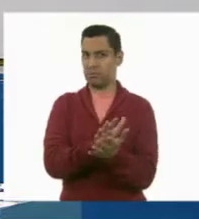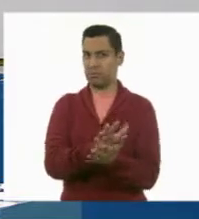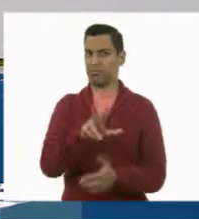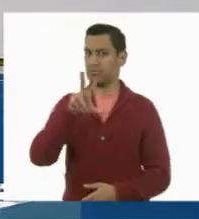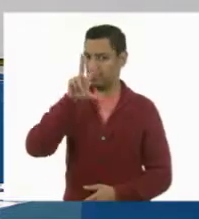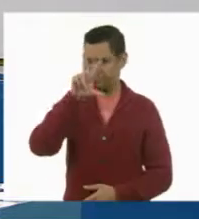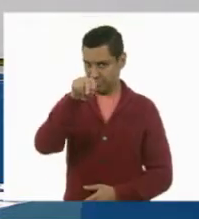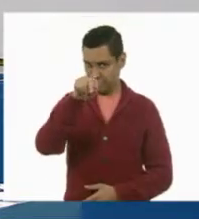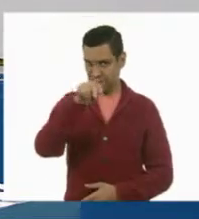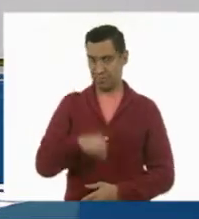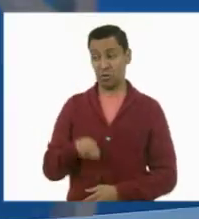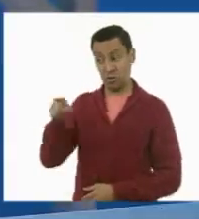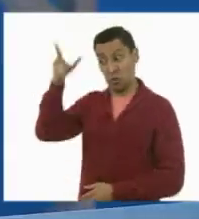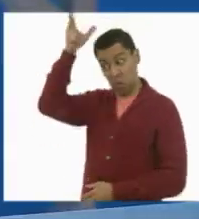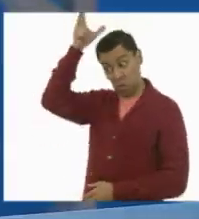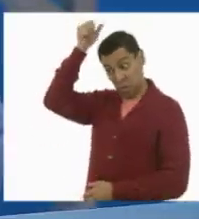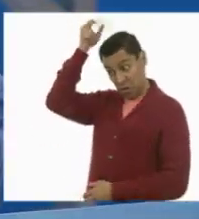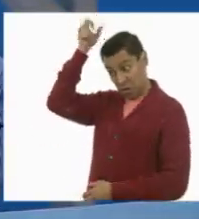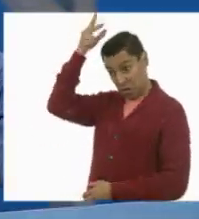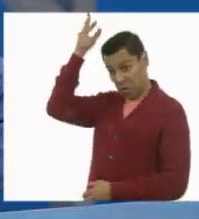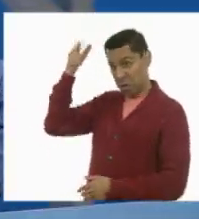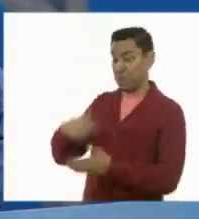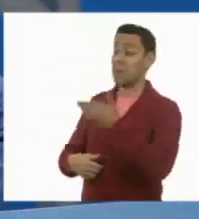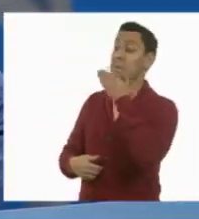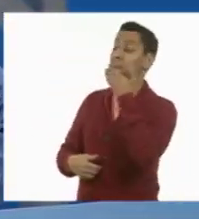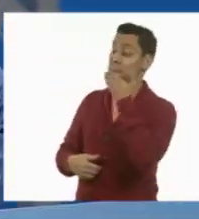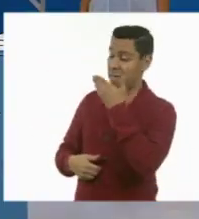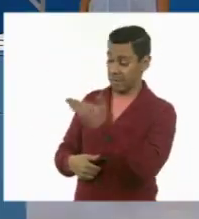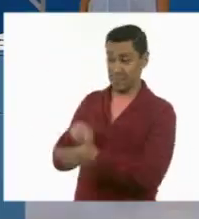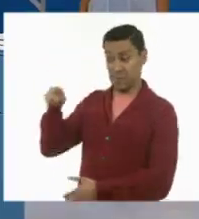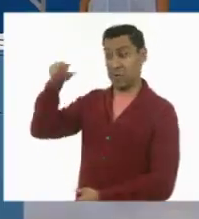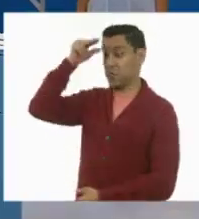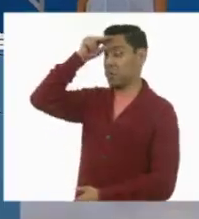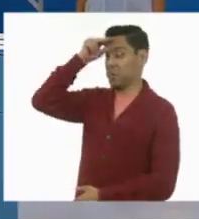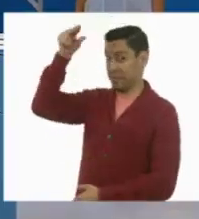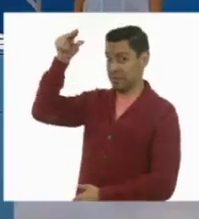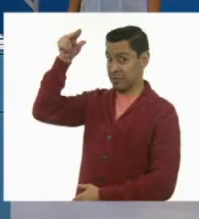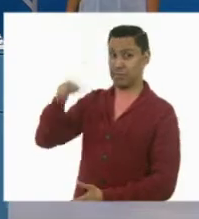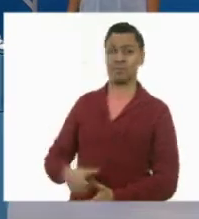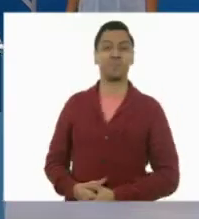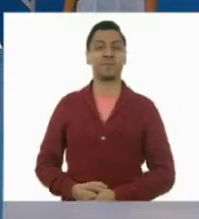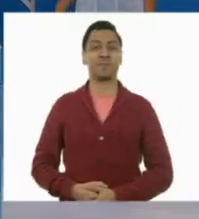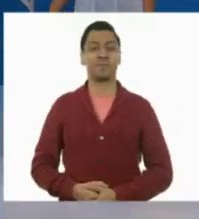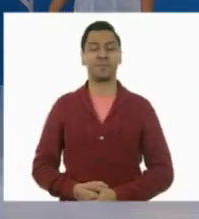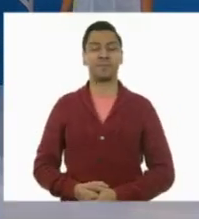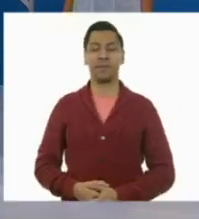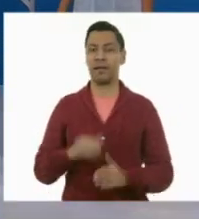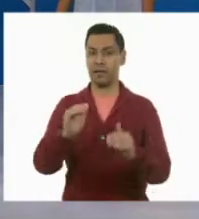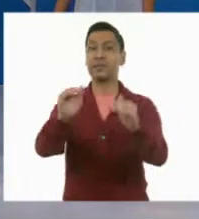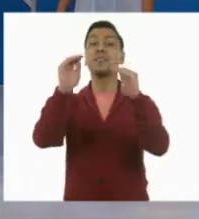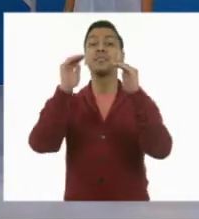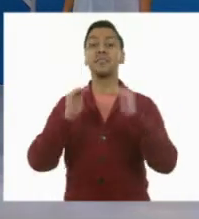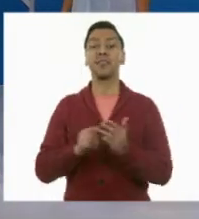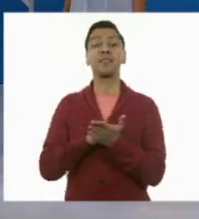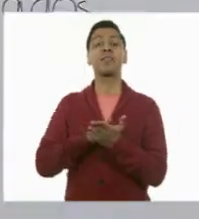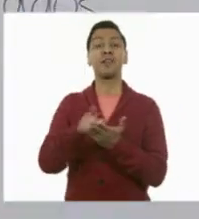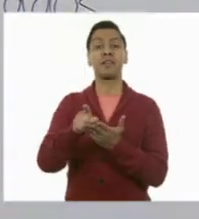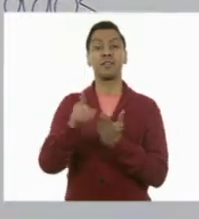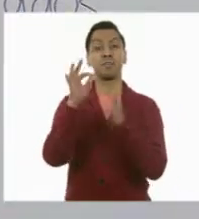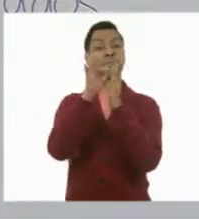Raúl, es muy inteligente. Siguiente, a una alimentación